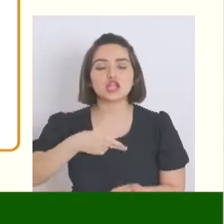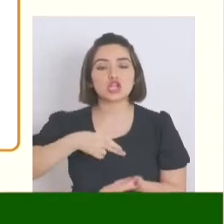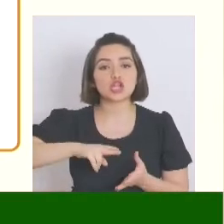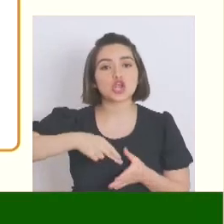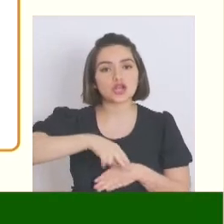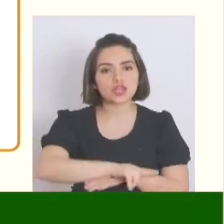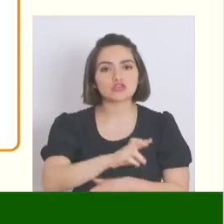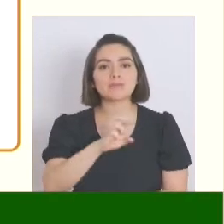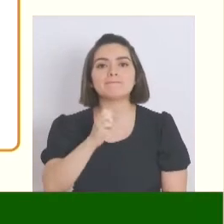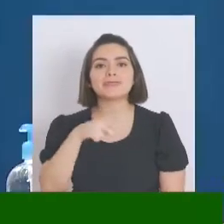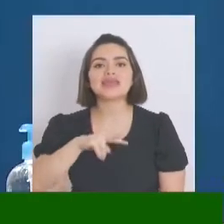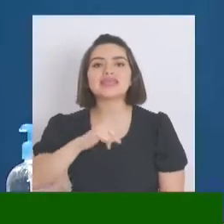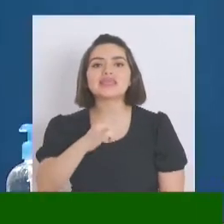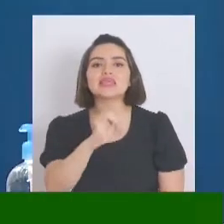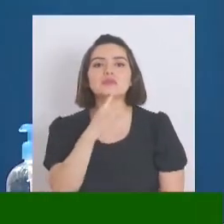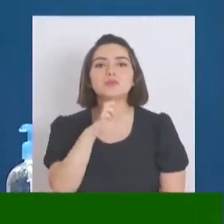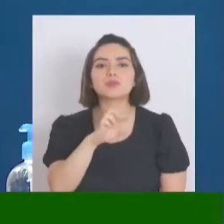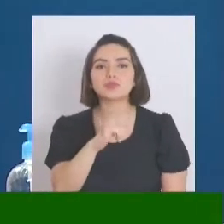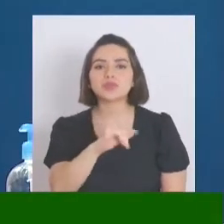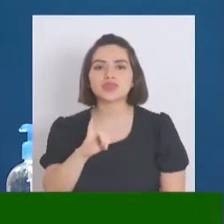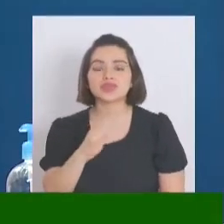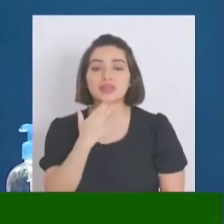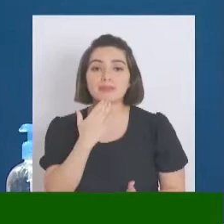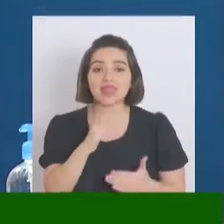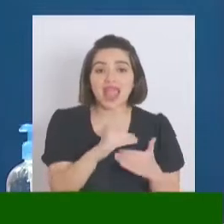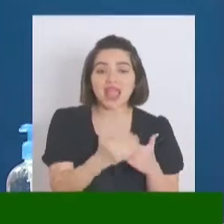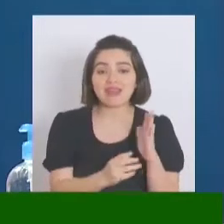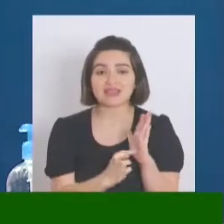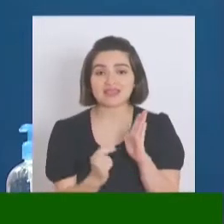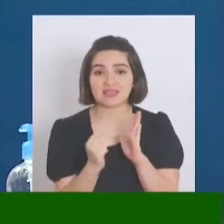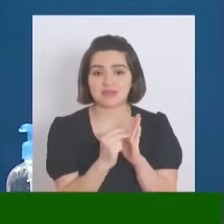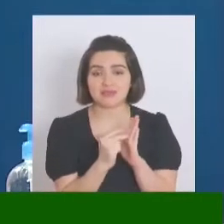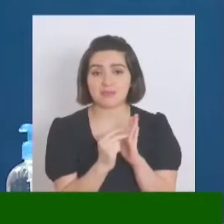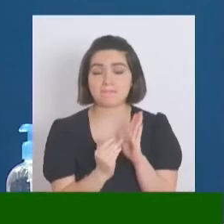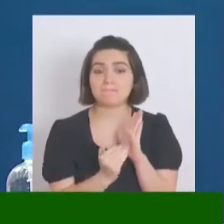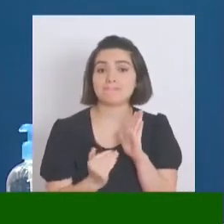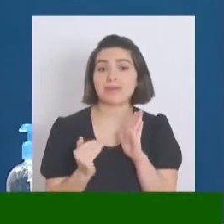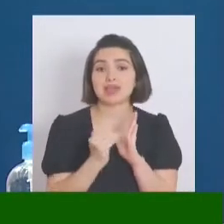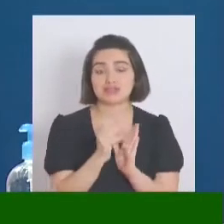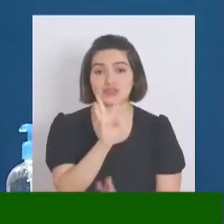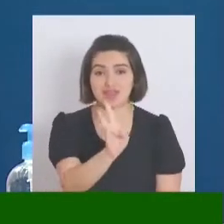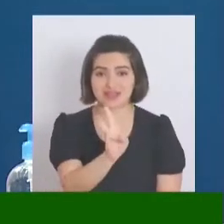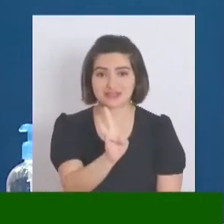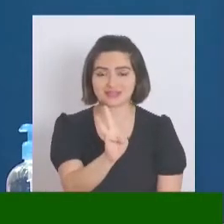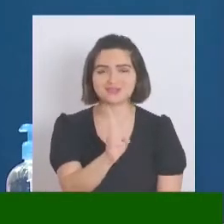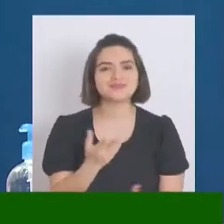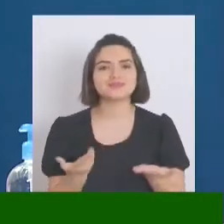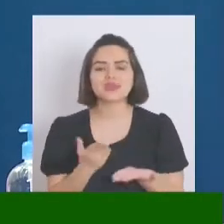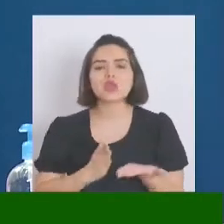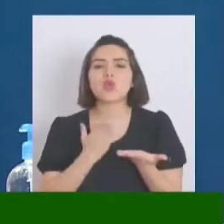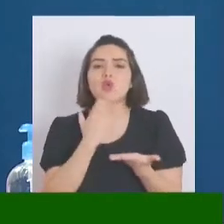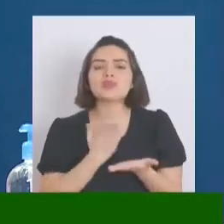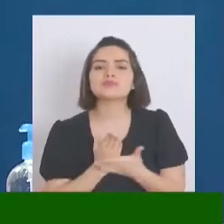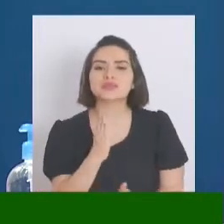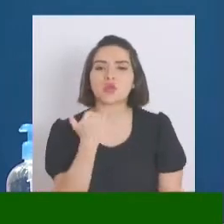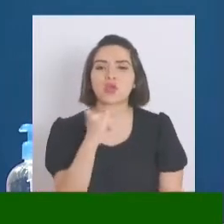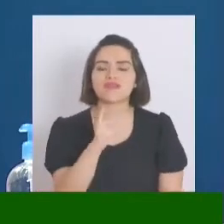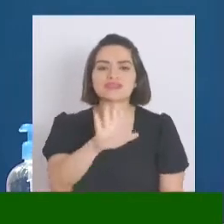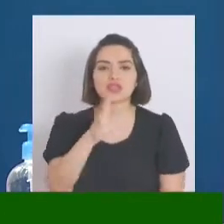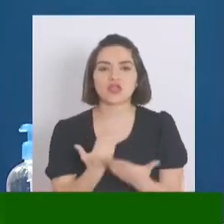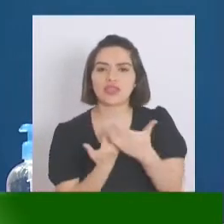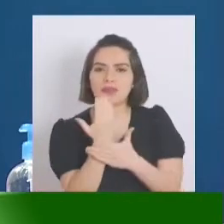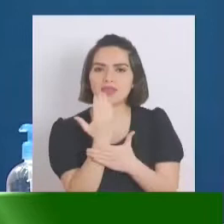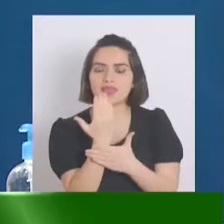de Panguipulli. También avanzan a fase 3, es decir, preparación, a partir de este jueves a las 5 de la